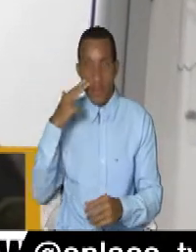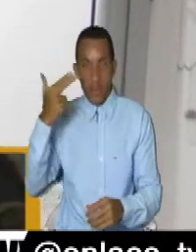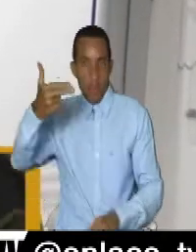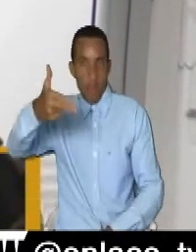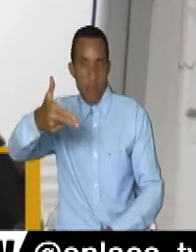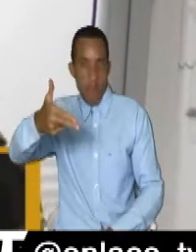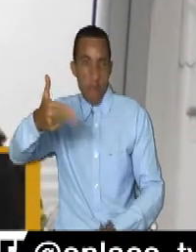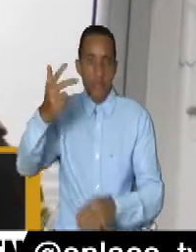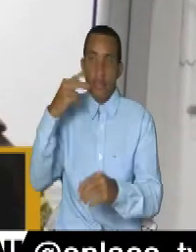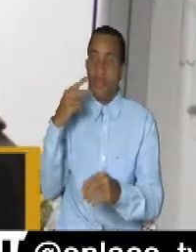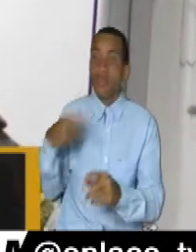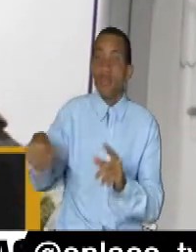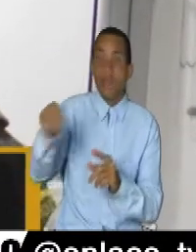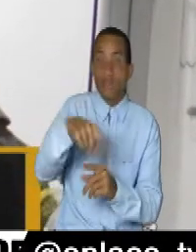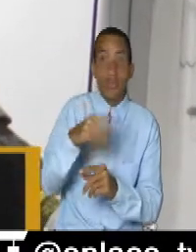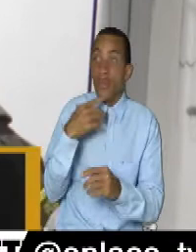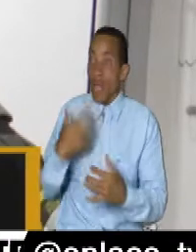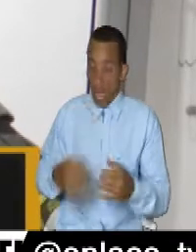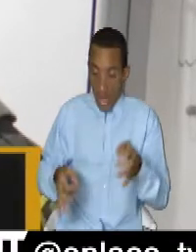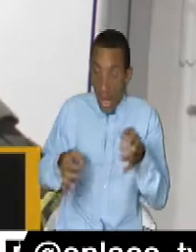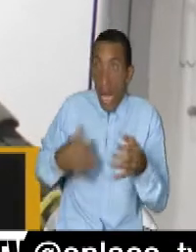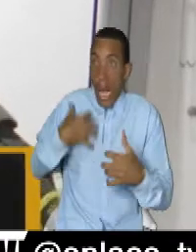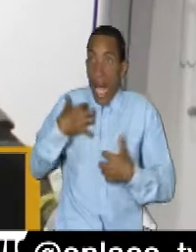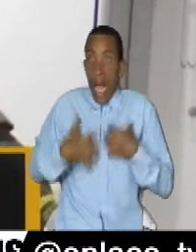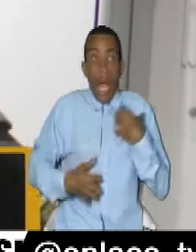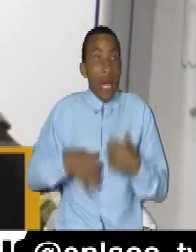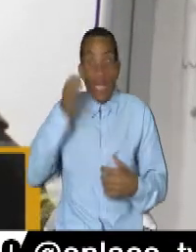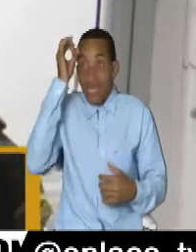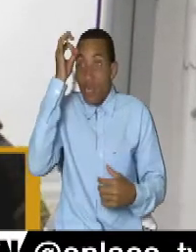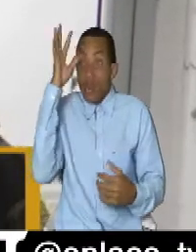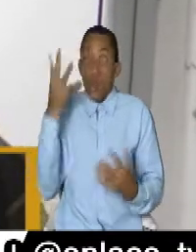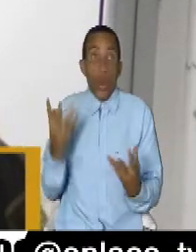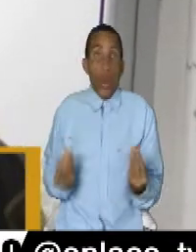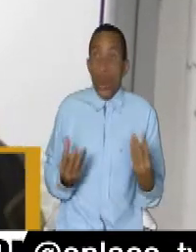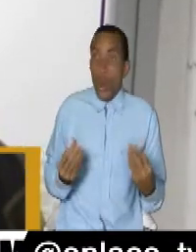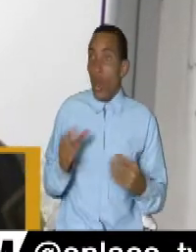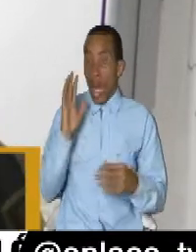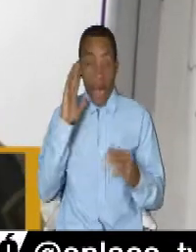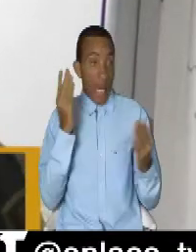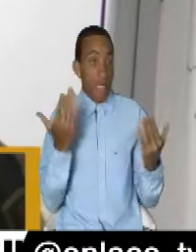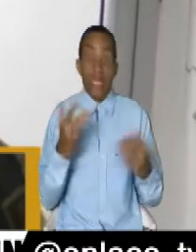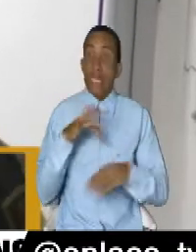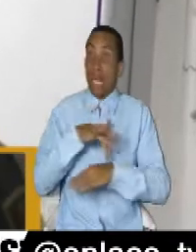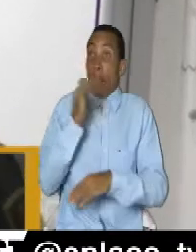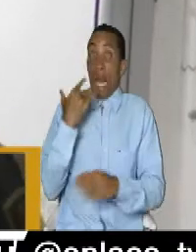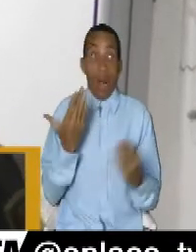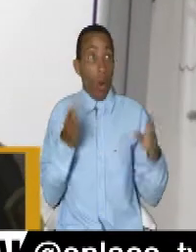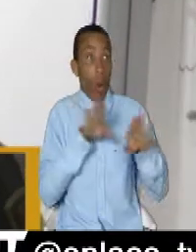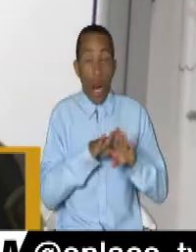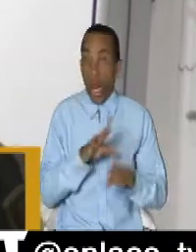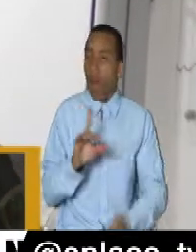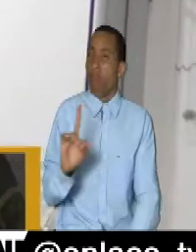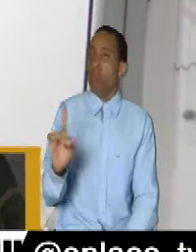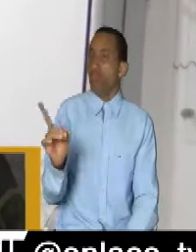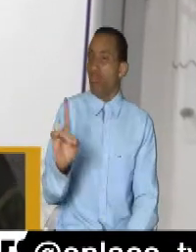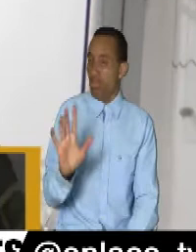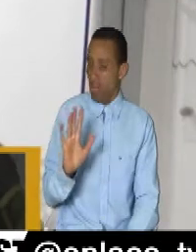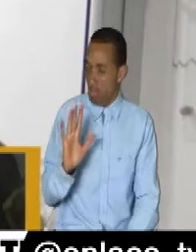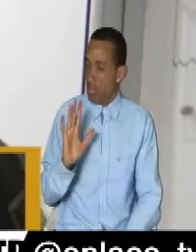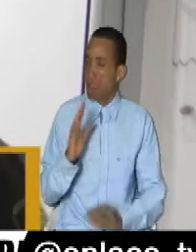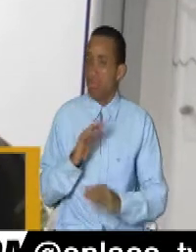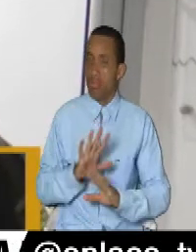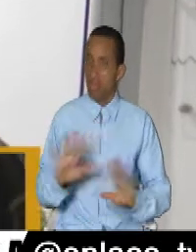de crear pánico en la comunidad, y esa situación no es así de esa manera. Nosotros